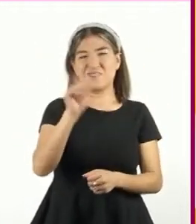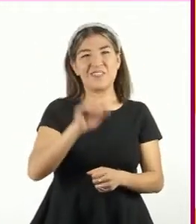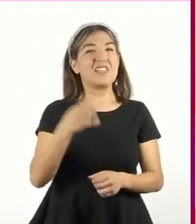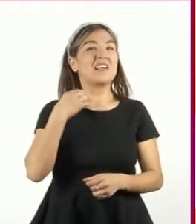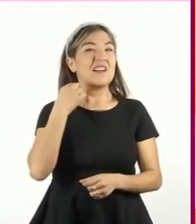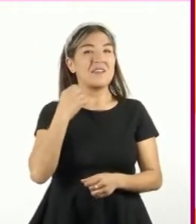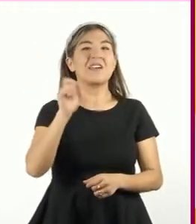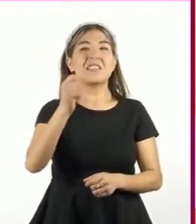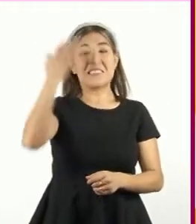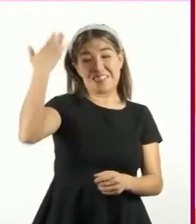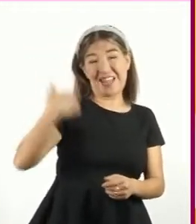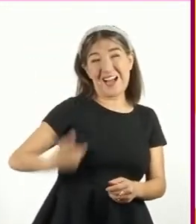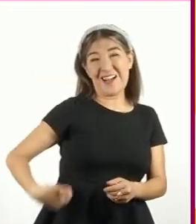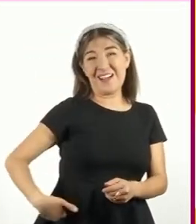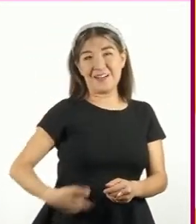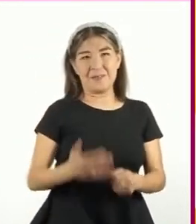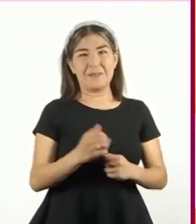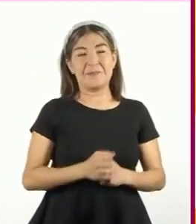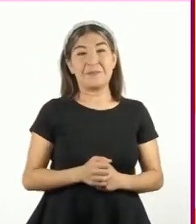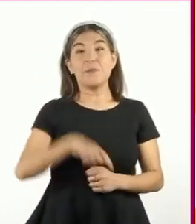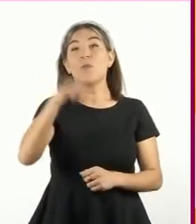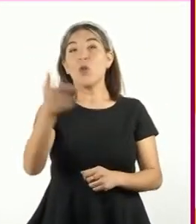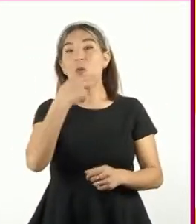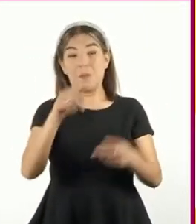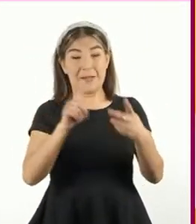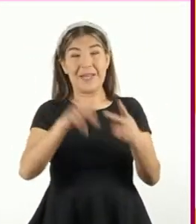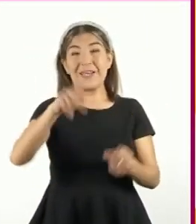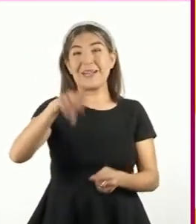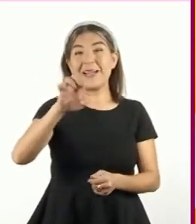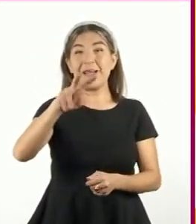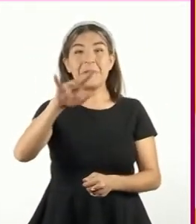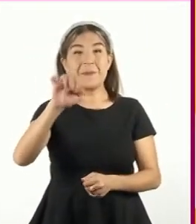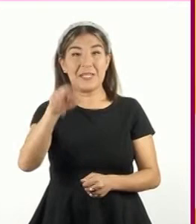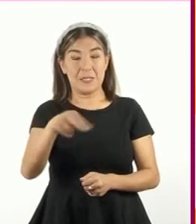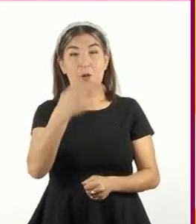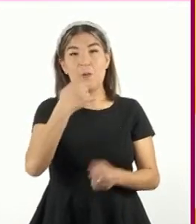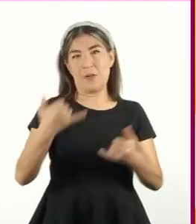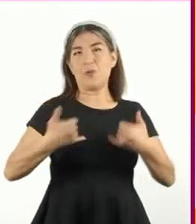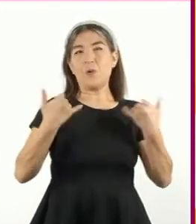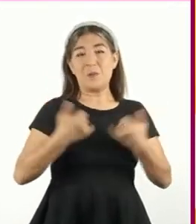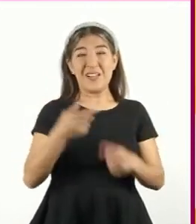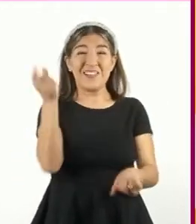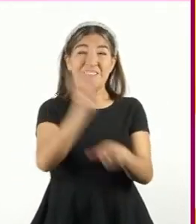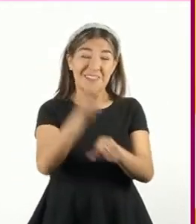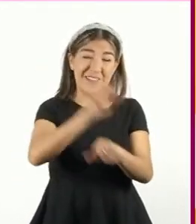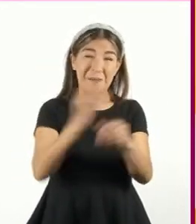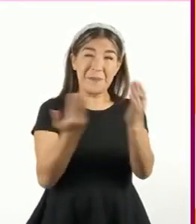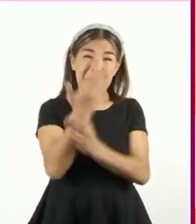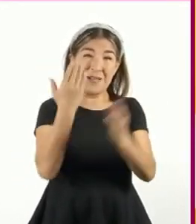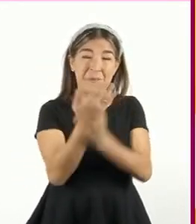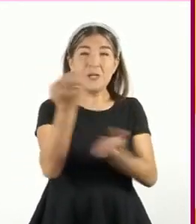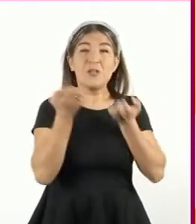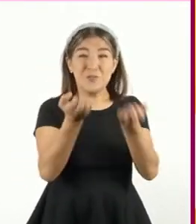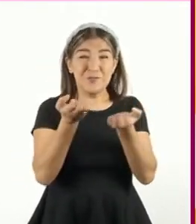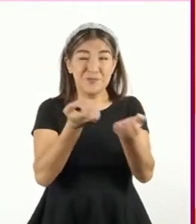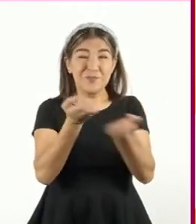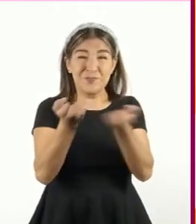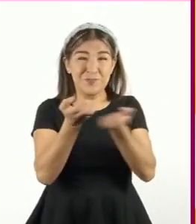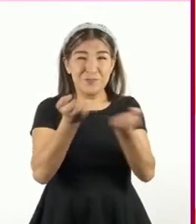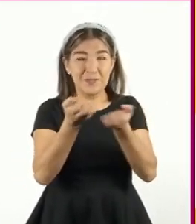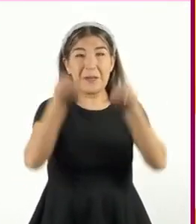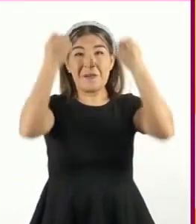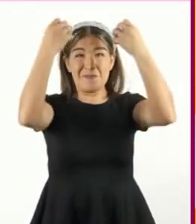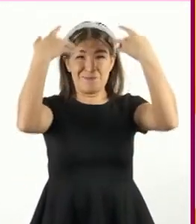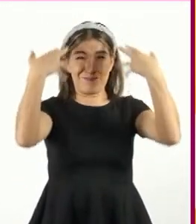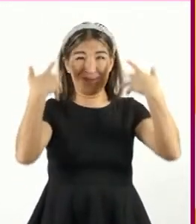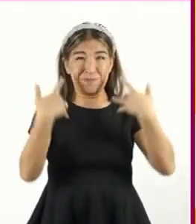cabello muy largo. Kevin, el hijo adolescente, hace ejercicio todas las mañanas y suda mucho, por lo que